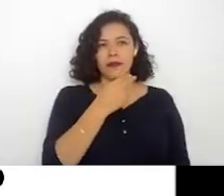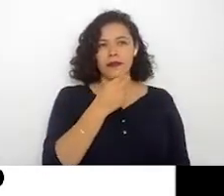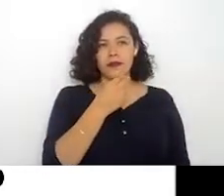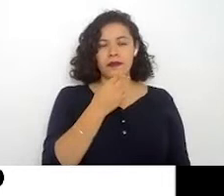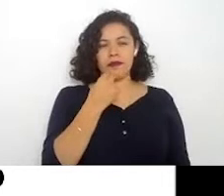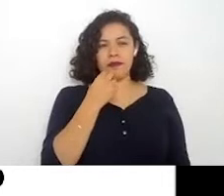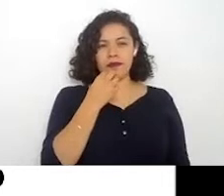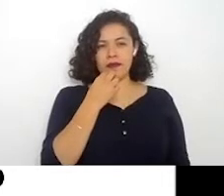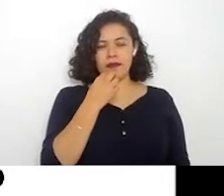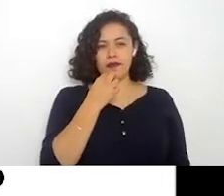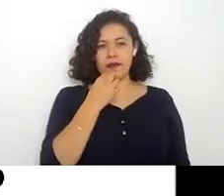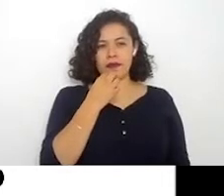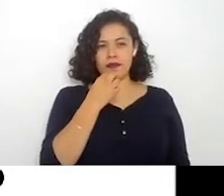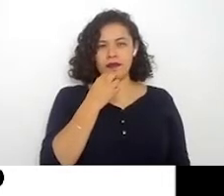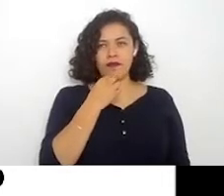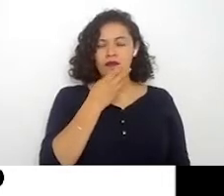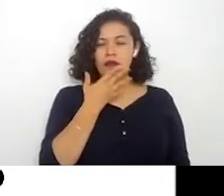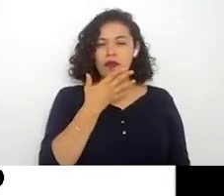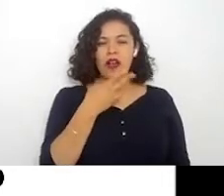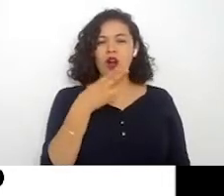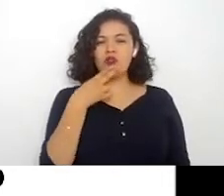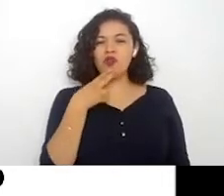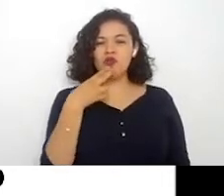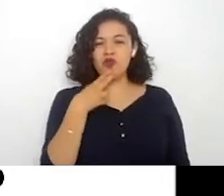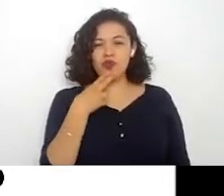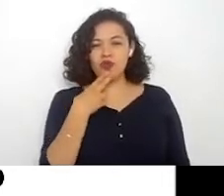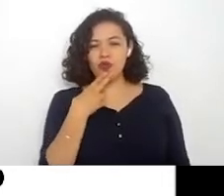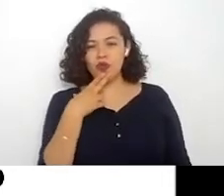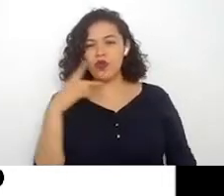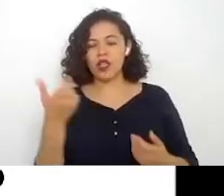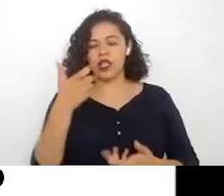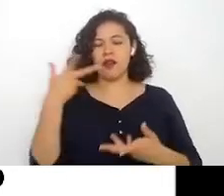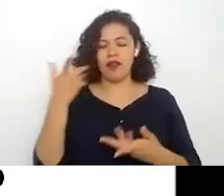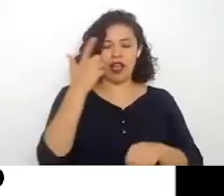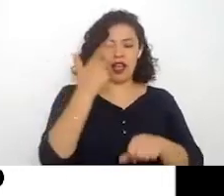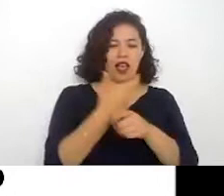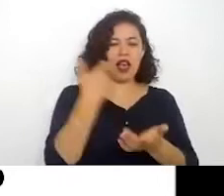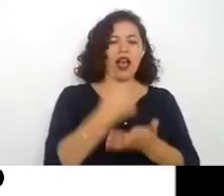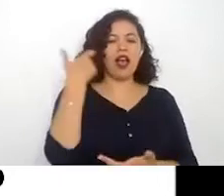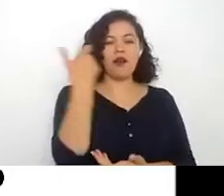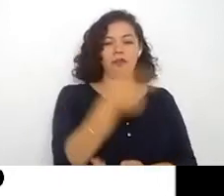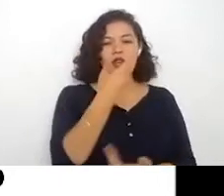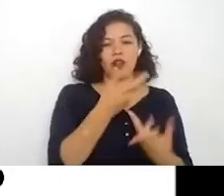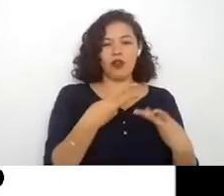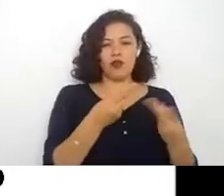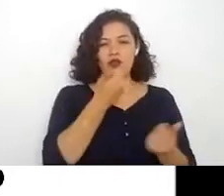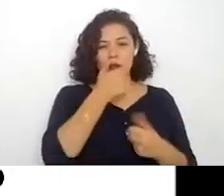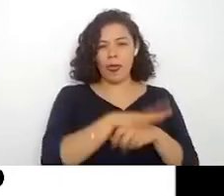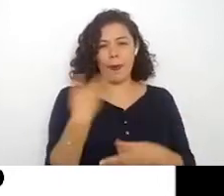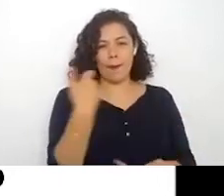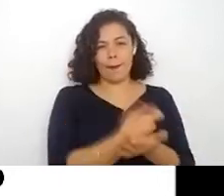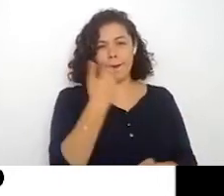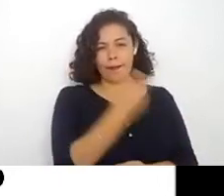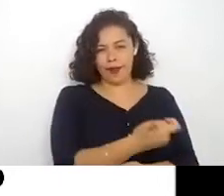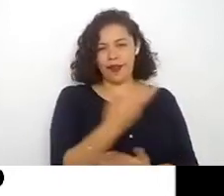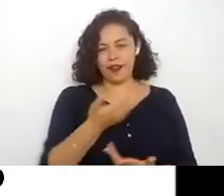lo que viene siendo de los recursos para pagos de gastos administrativos, pues volvemos a identificar.